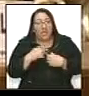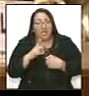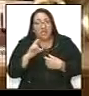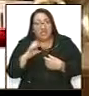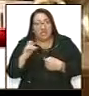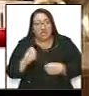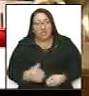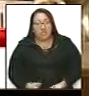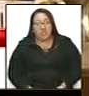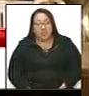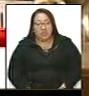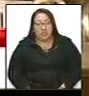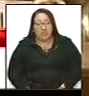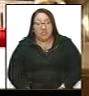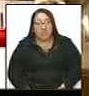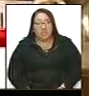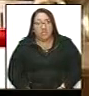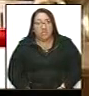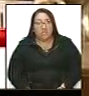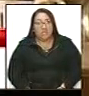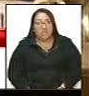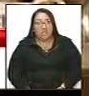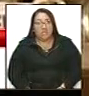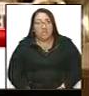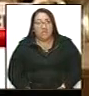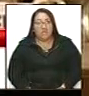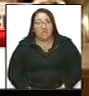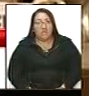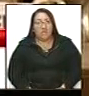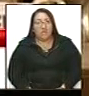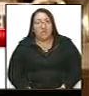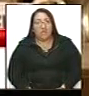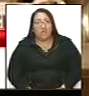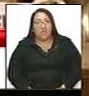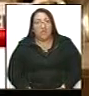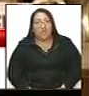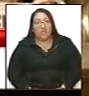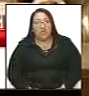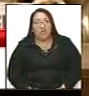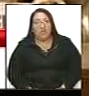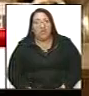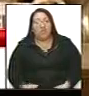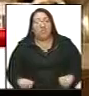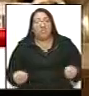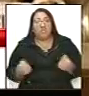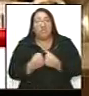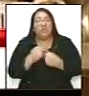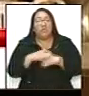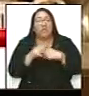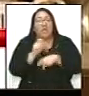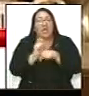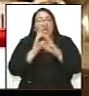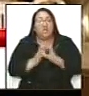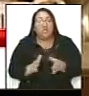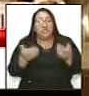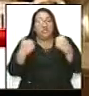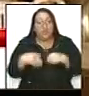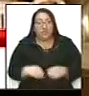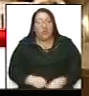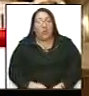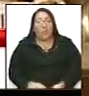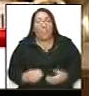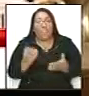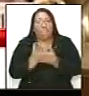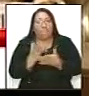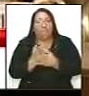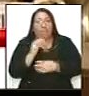licenciamiento. Sería gravísimo y sobre todo afectaría, digamos, a muchos estudiantes que actualmente vienen